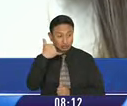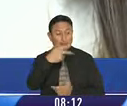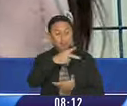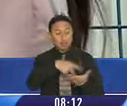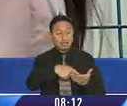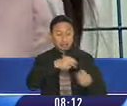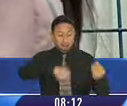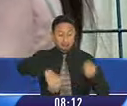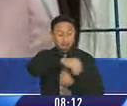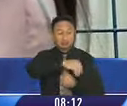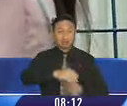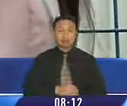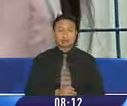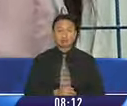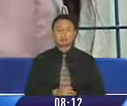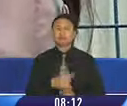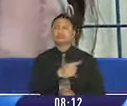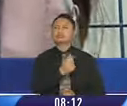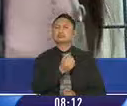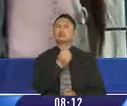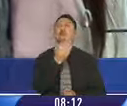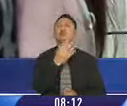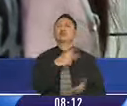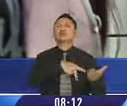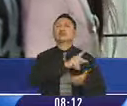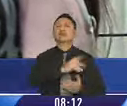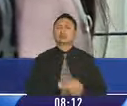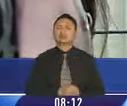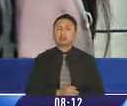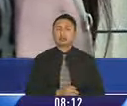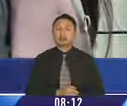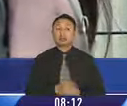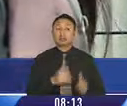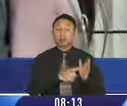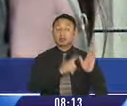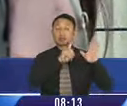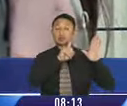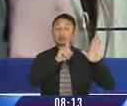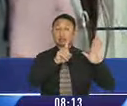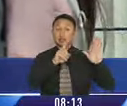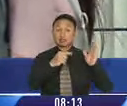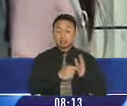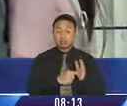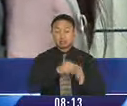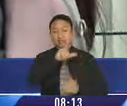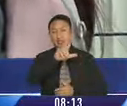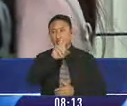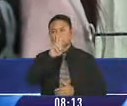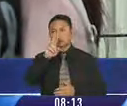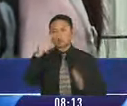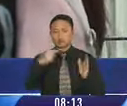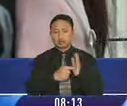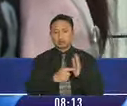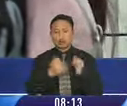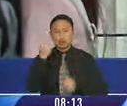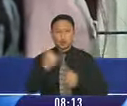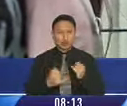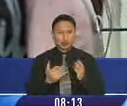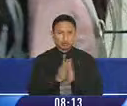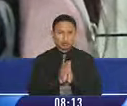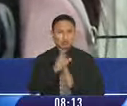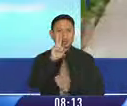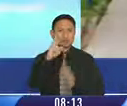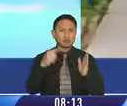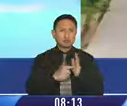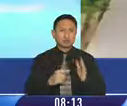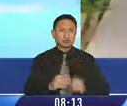víctima. Entonces, ¿cuánto pedían por devolverse? Primero fue 6,000, después 3,000, 2,000, así. La última cantidad que nos pidieron fue